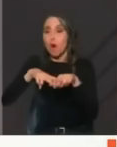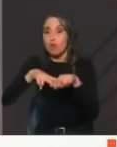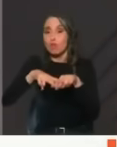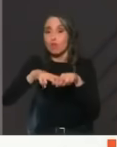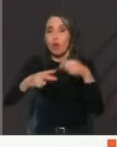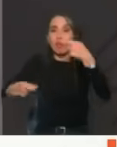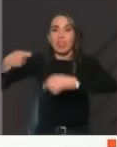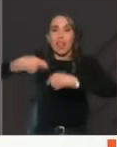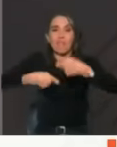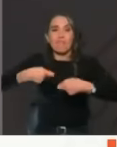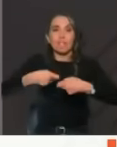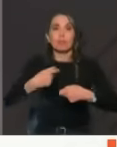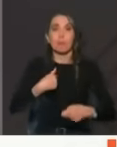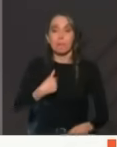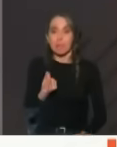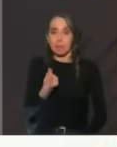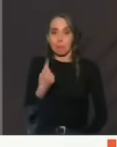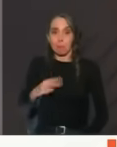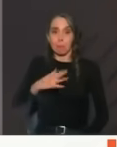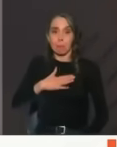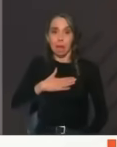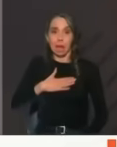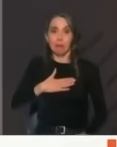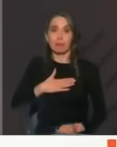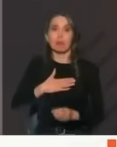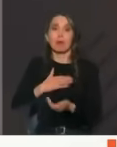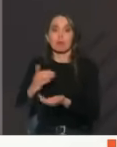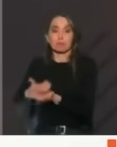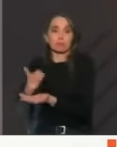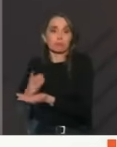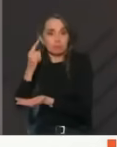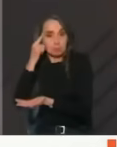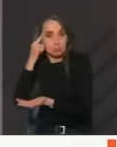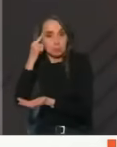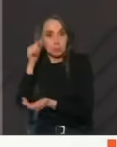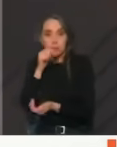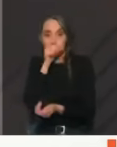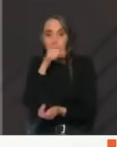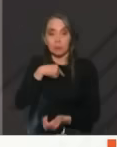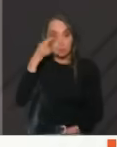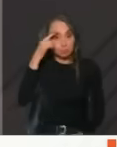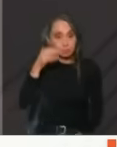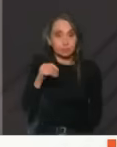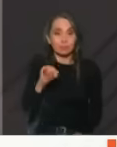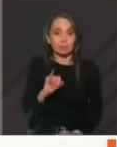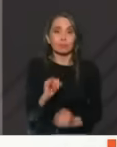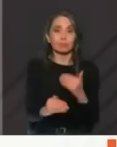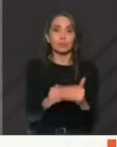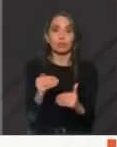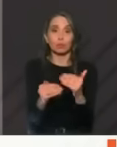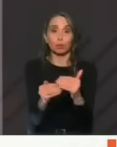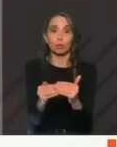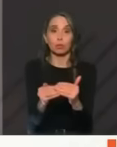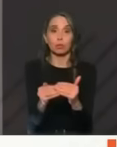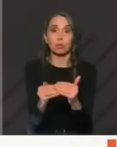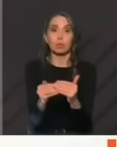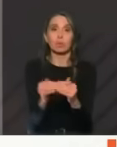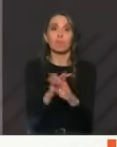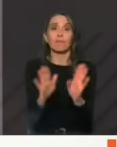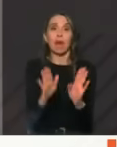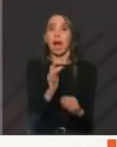obviamente que mi propio dinero diera resultados, diera frutos, pensando todo el rato y convencido de que esto iba a funcionar. Basta de